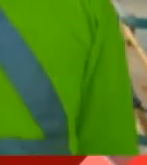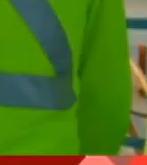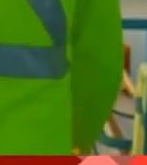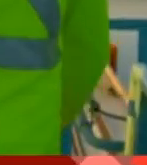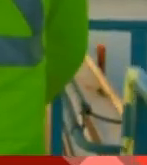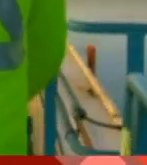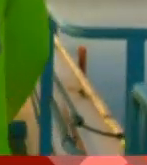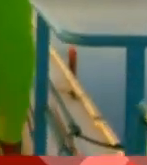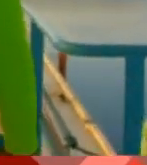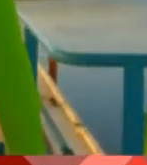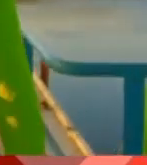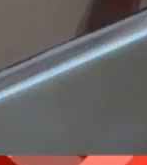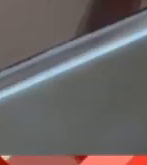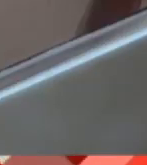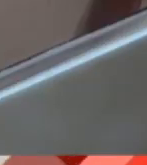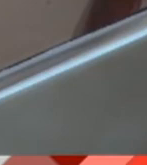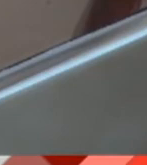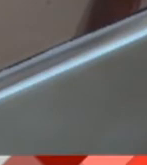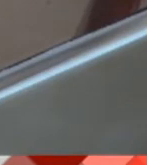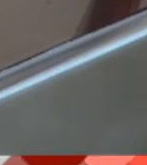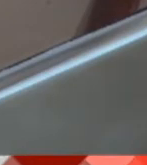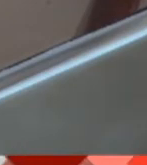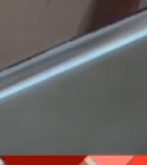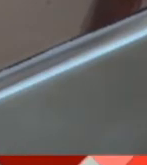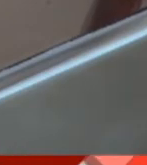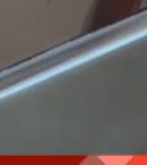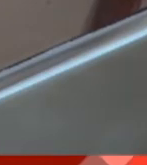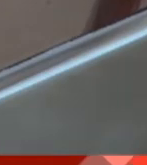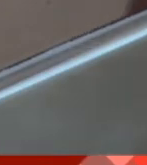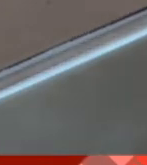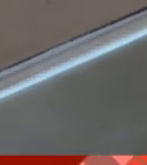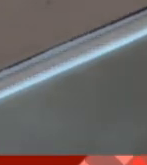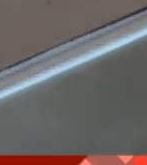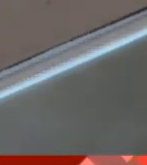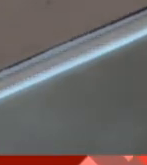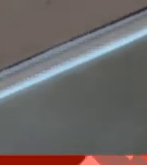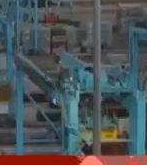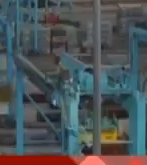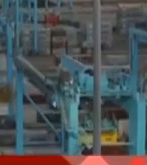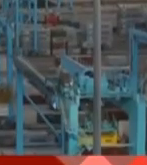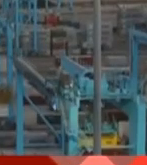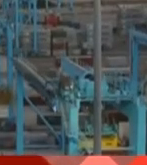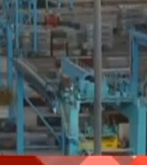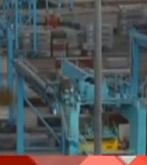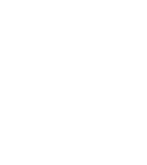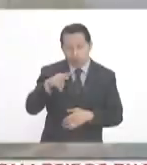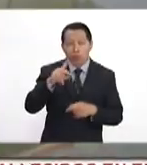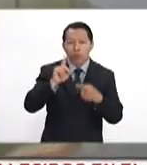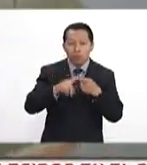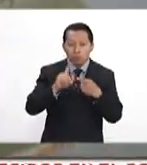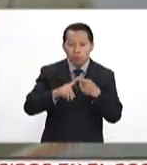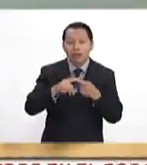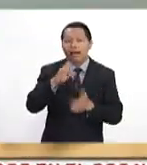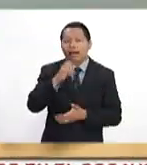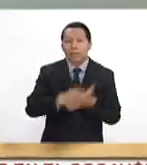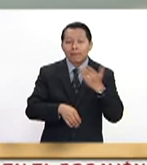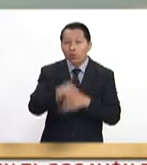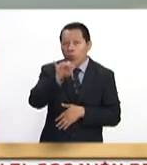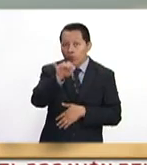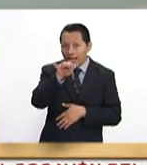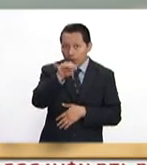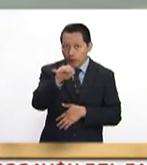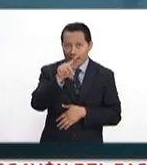revisar rápidamente cuáles son los puntos que le preocupan a Canadá y también a México. Está la eliminación del capítulo 19